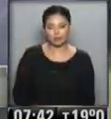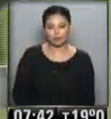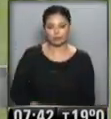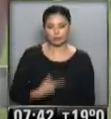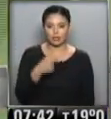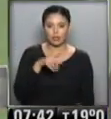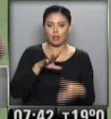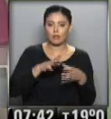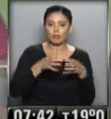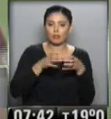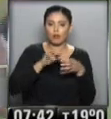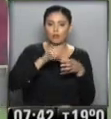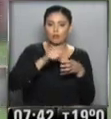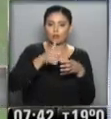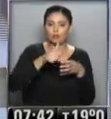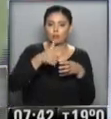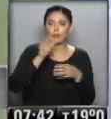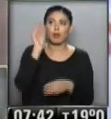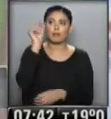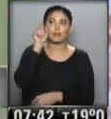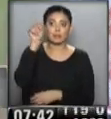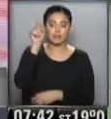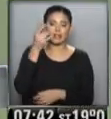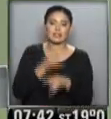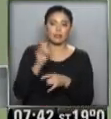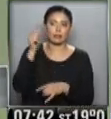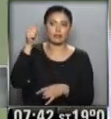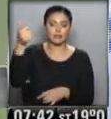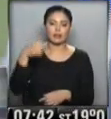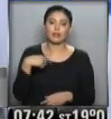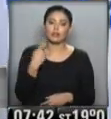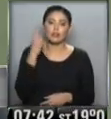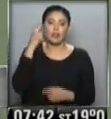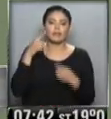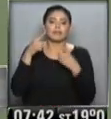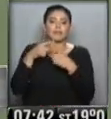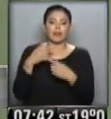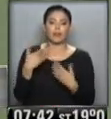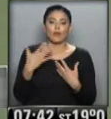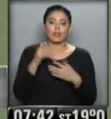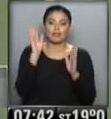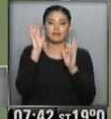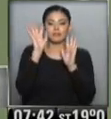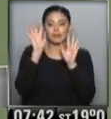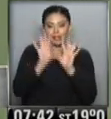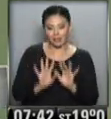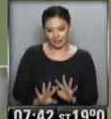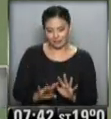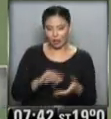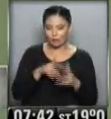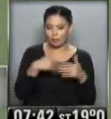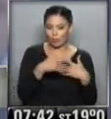de partidos ganados de Carlos Bianchi en tierras brasileñas, con lo cual se transforma en cuanto a la estadística, porque en sí, en cuanto al juego,